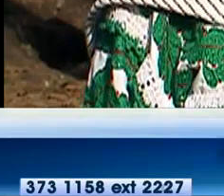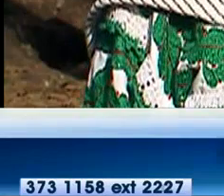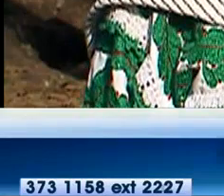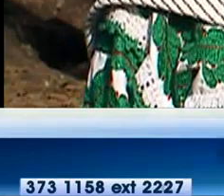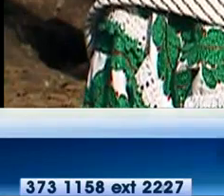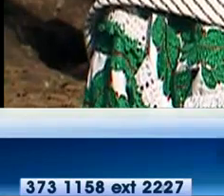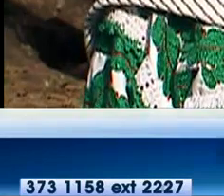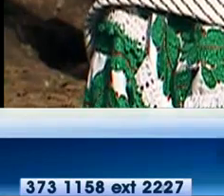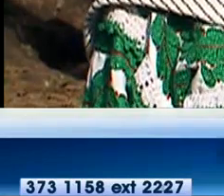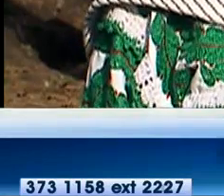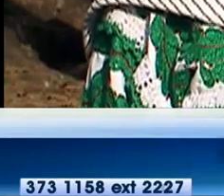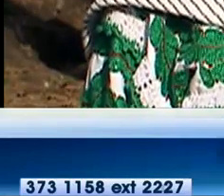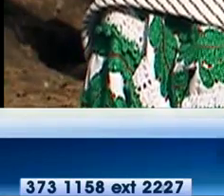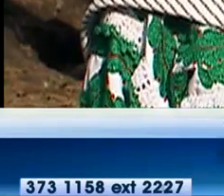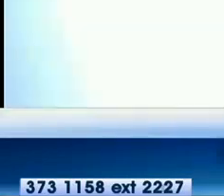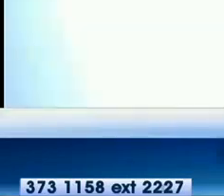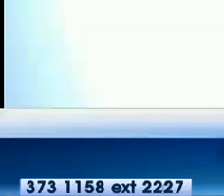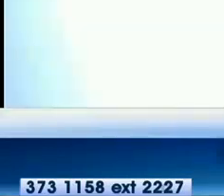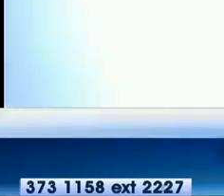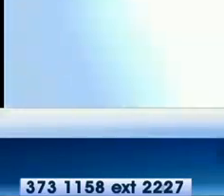tal vez por un pequeño abono.